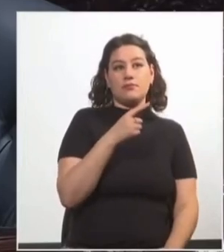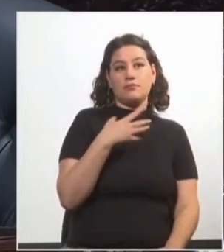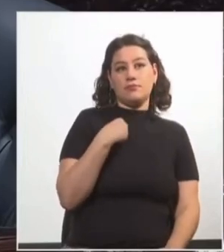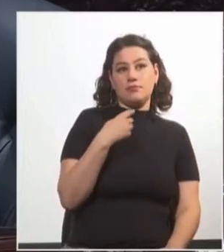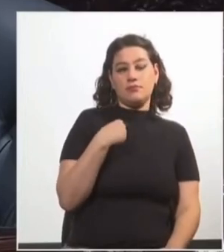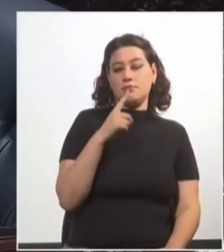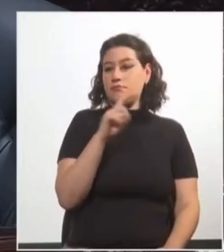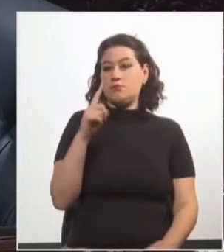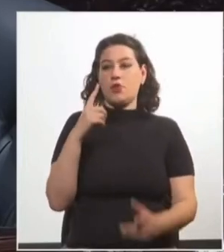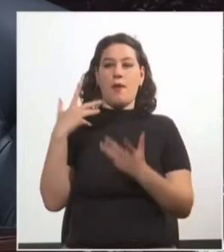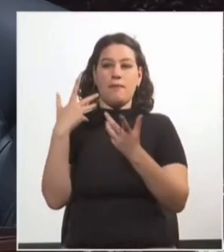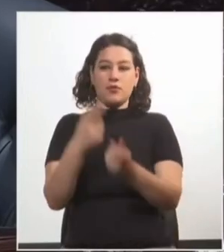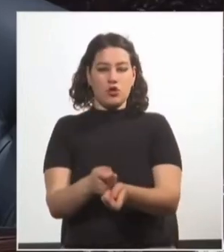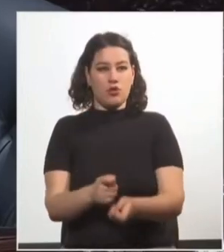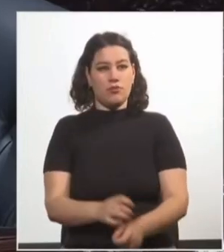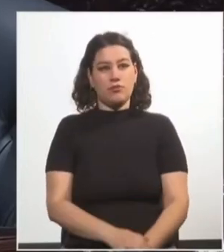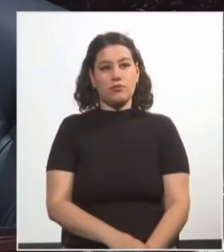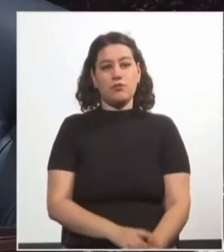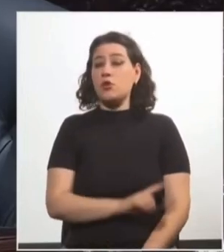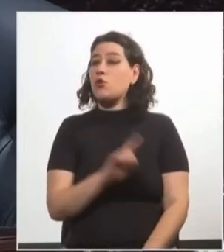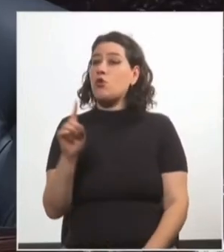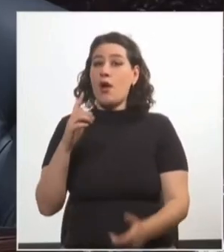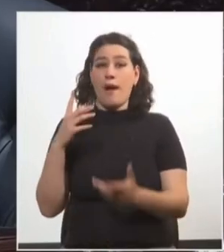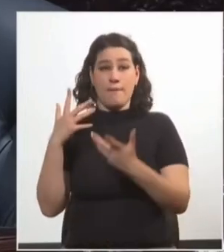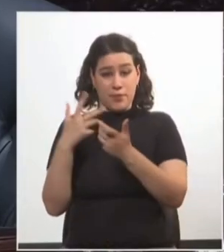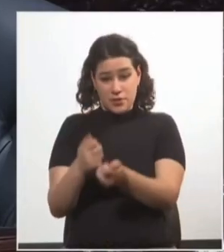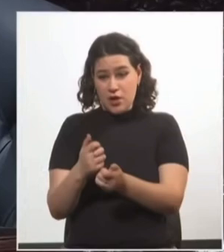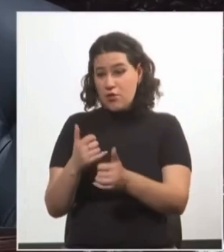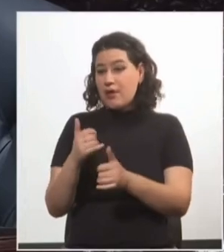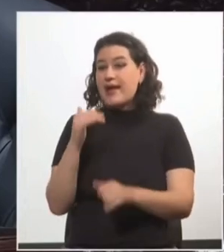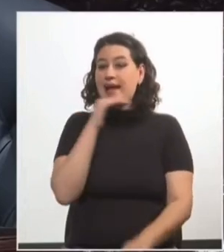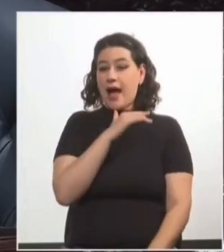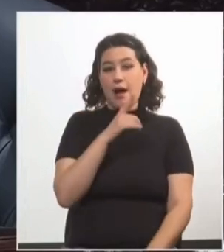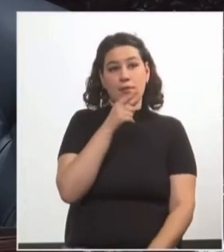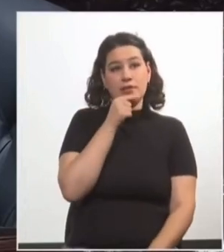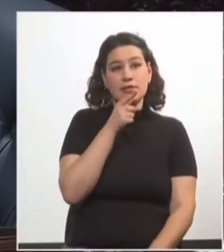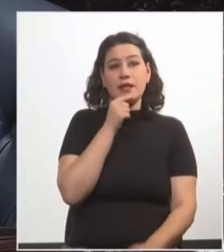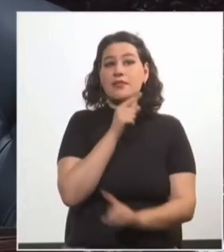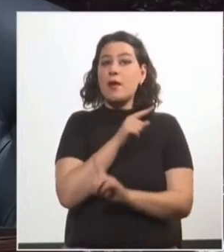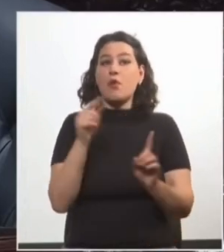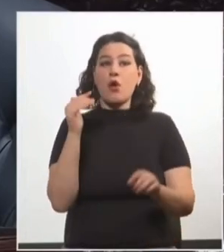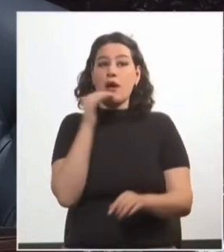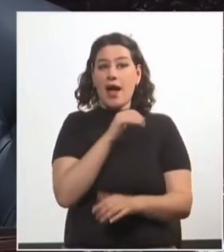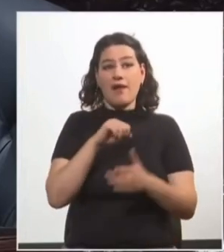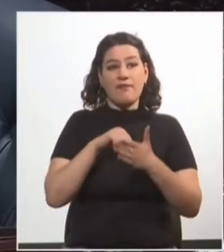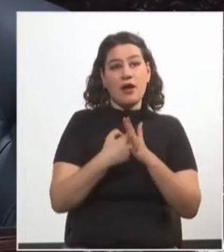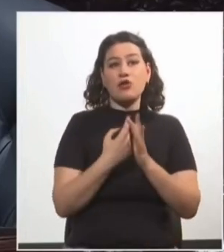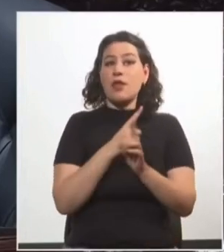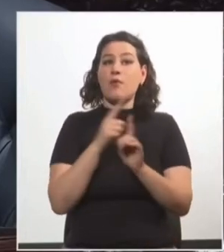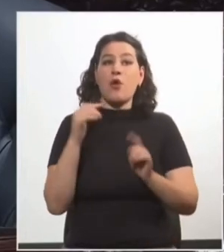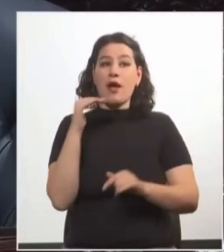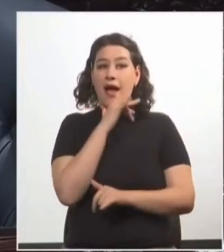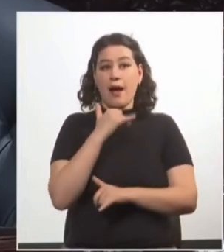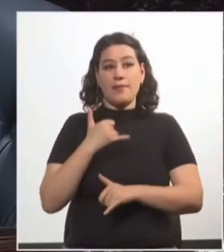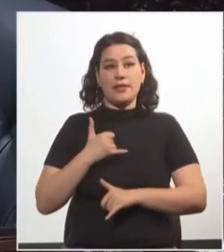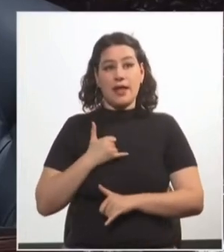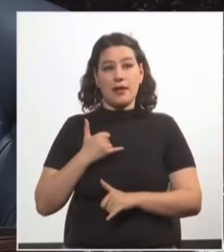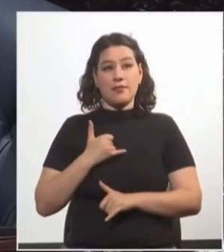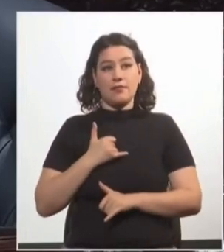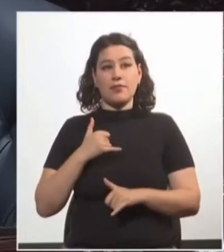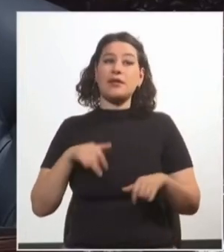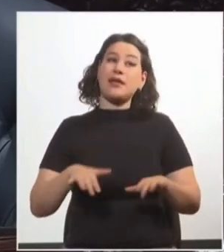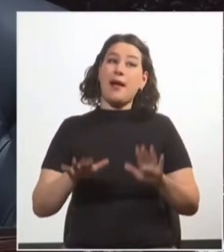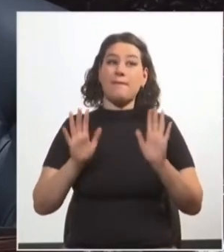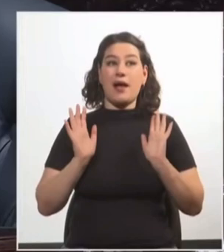apoyaron. No apoyaron ni la caja policial, ni la caja bancaria, ni la caja militar.